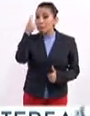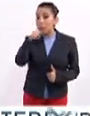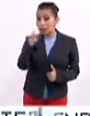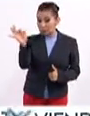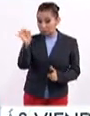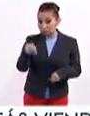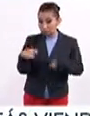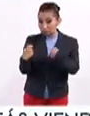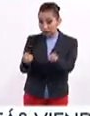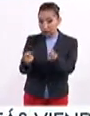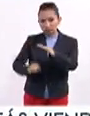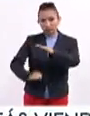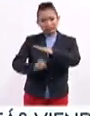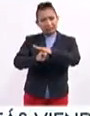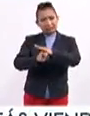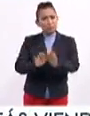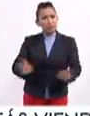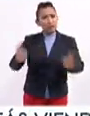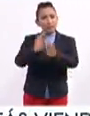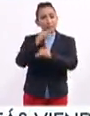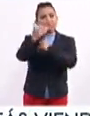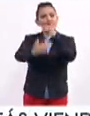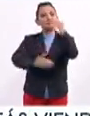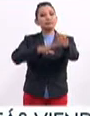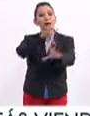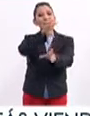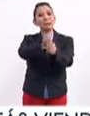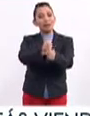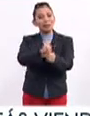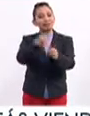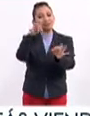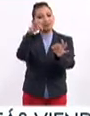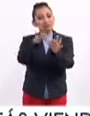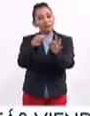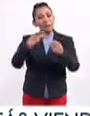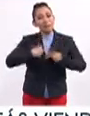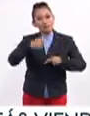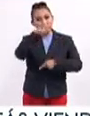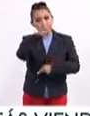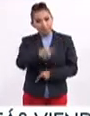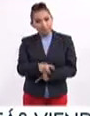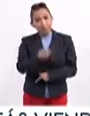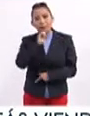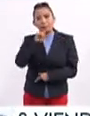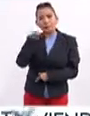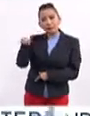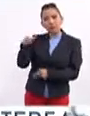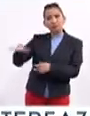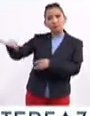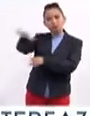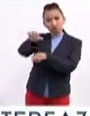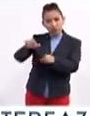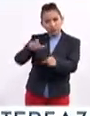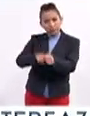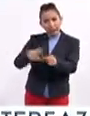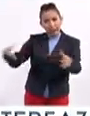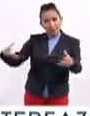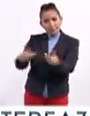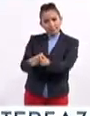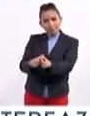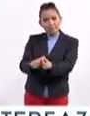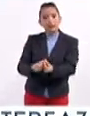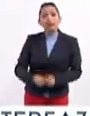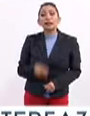garantizarse es un pilar fundamental para el desarrollo pleno y óptimo de una persona, así como de la sociedad en la que tenga